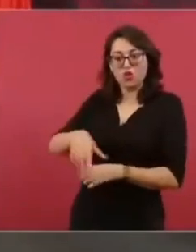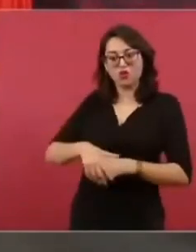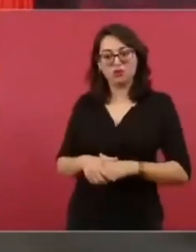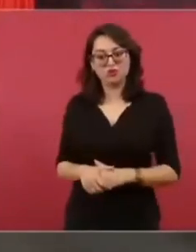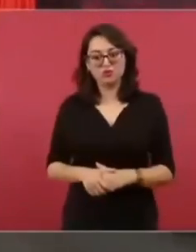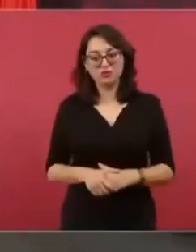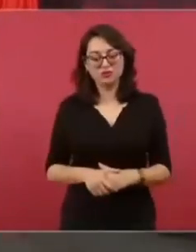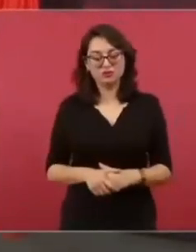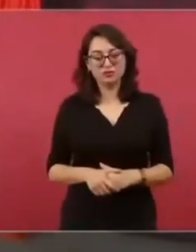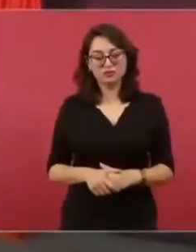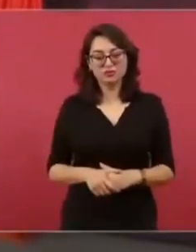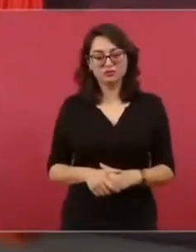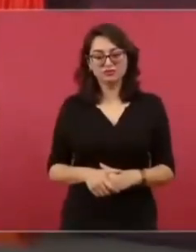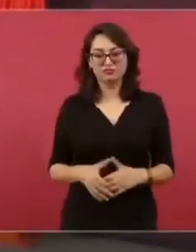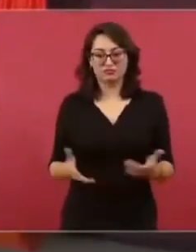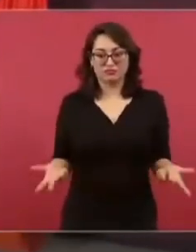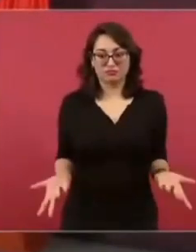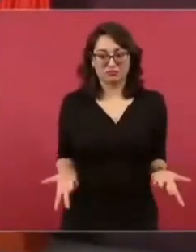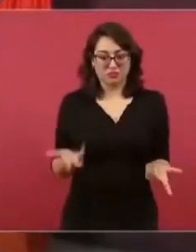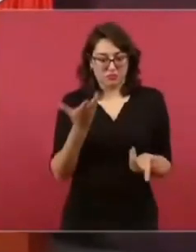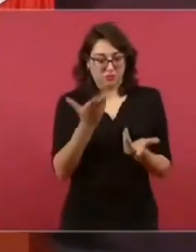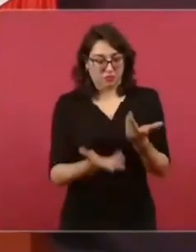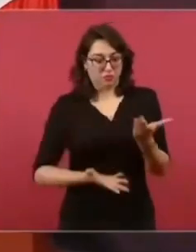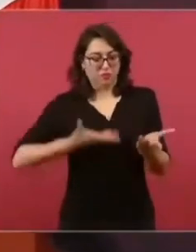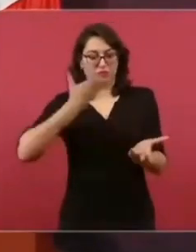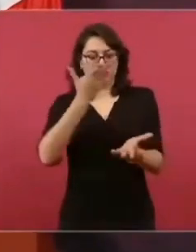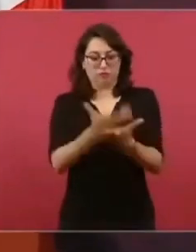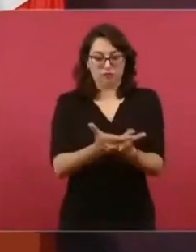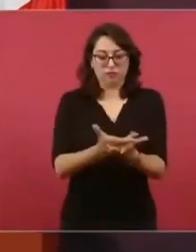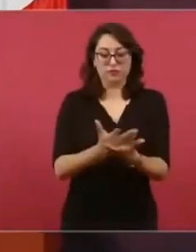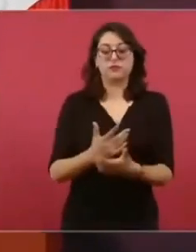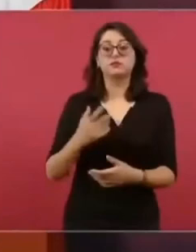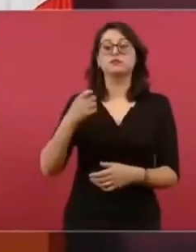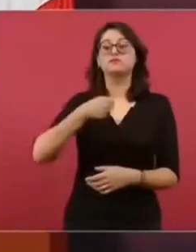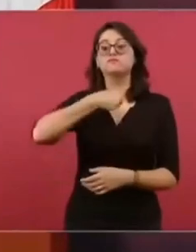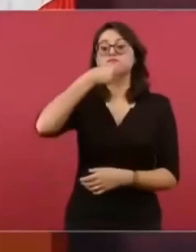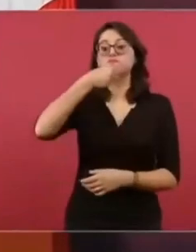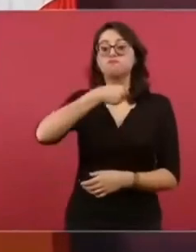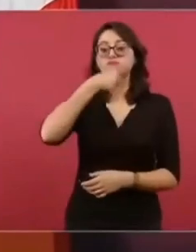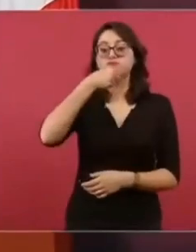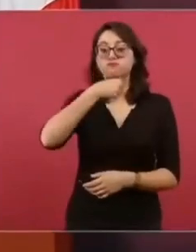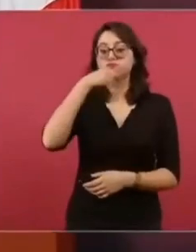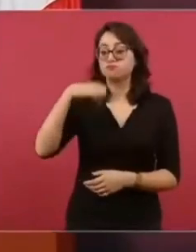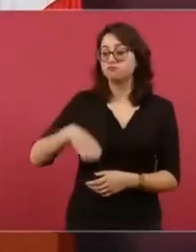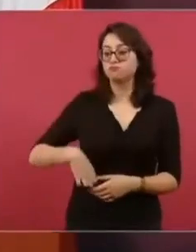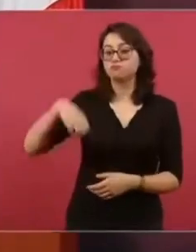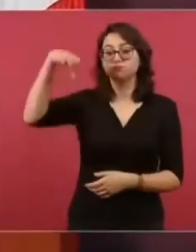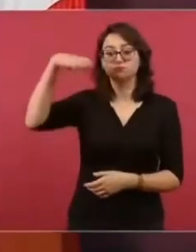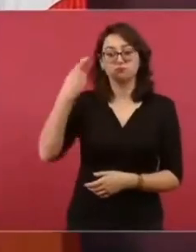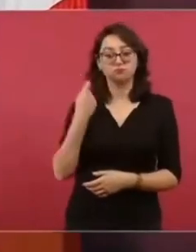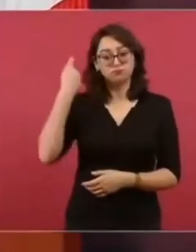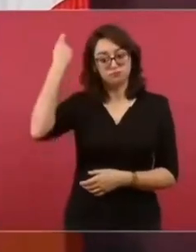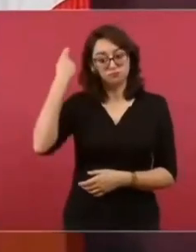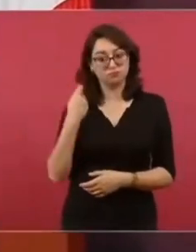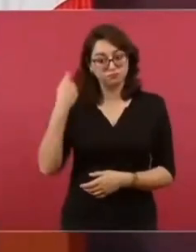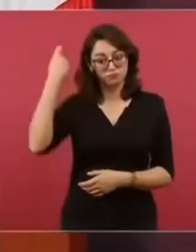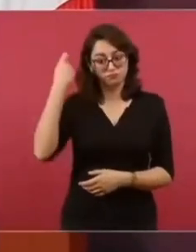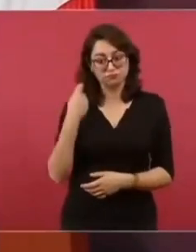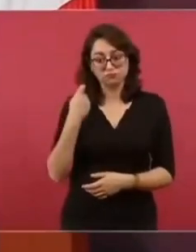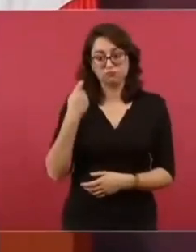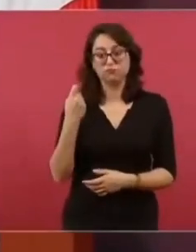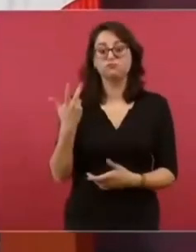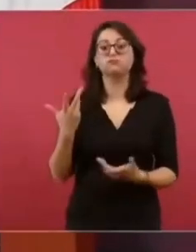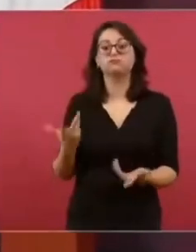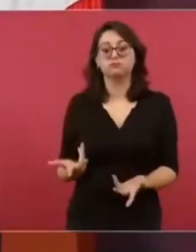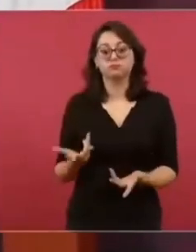en contra de que se convirtiera en un derecho la pensión a los adultos mayores. Ahora les